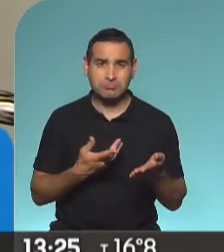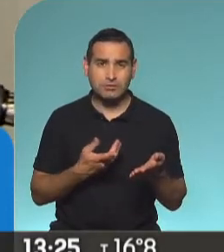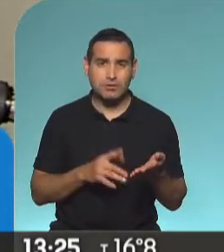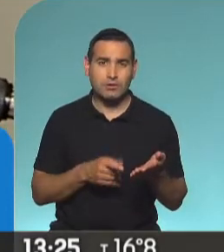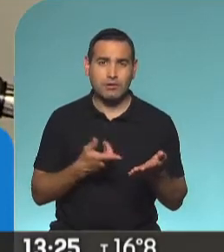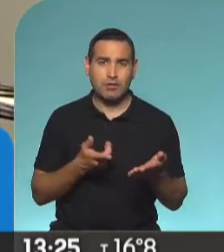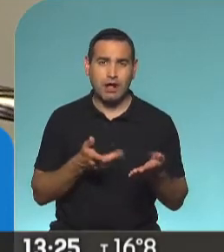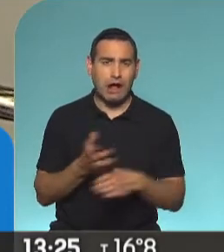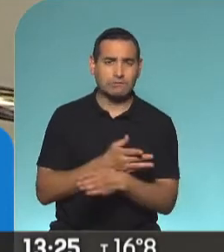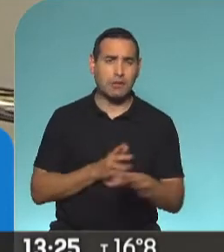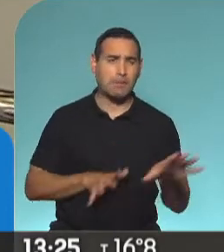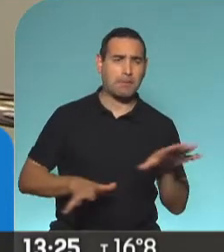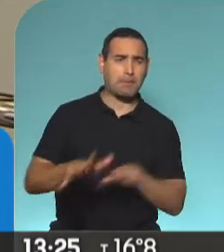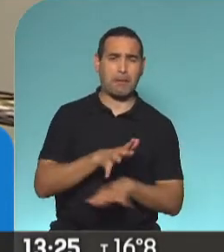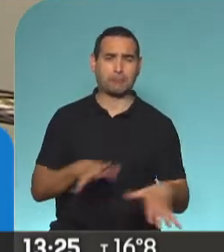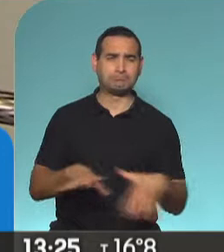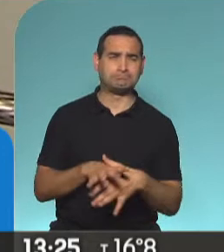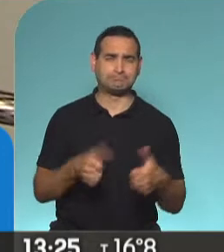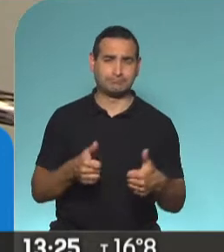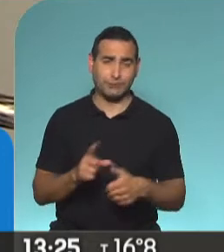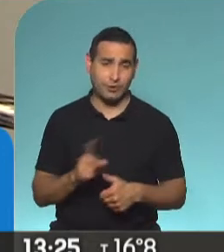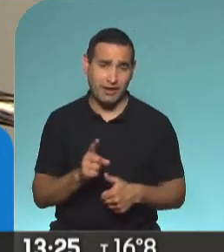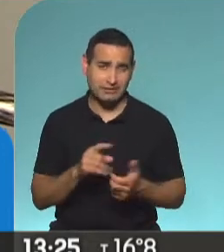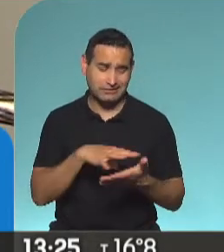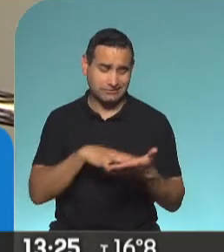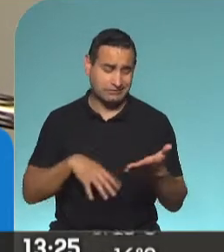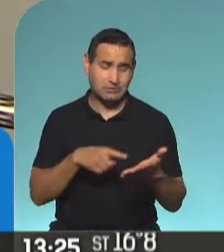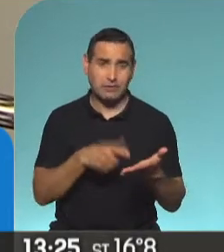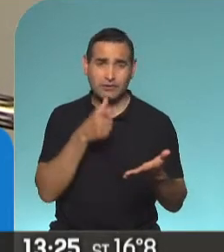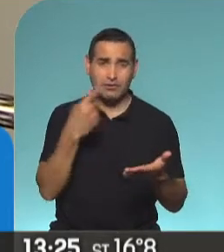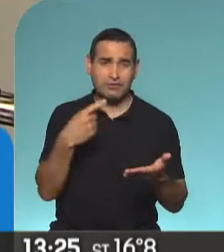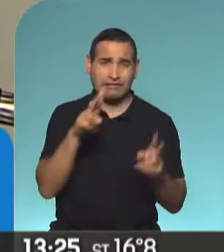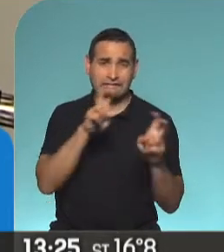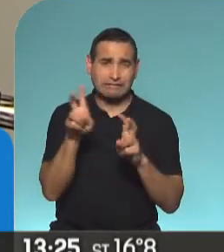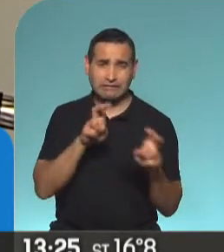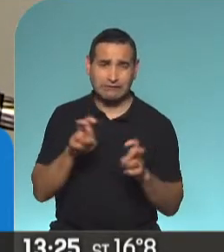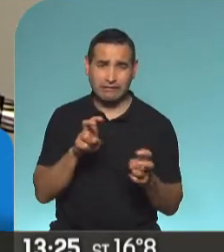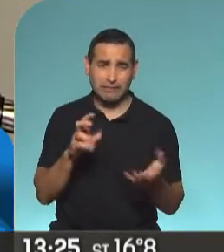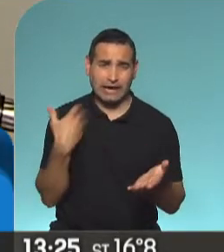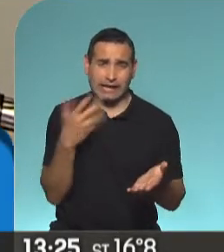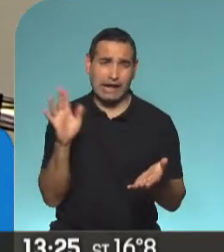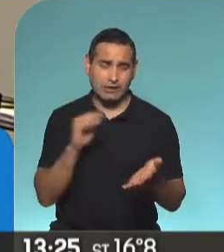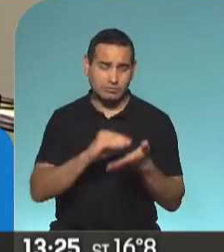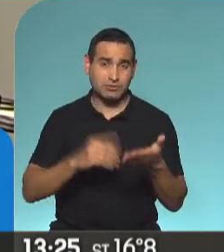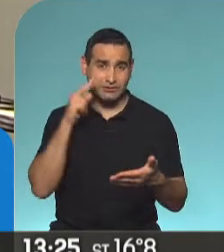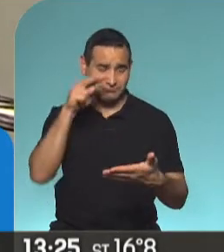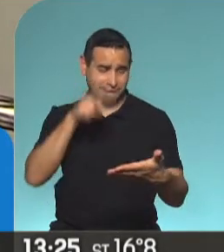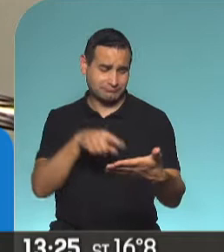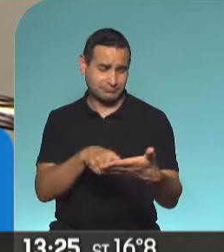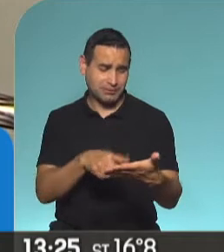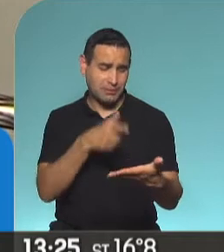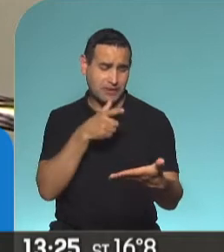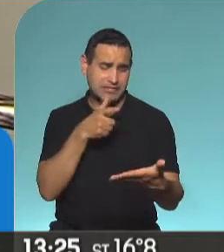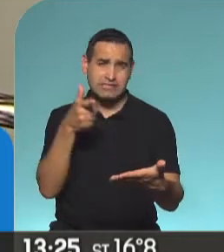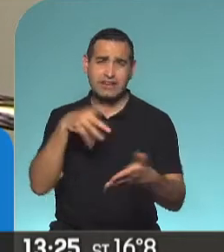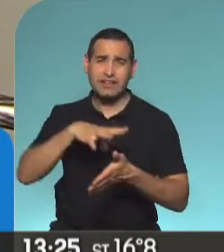alta elaboración literaria, ¿no? La verdad que es una serie de generalidades que yo decía que me hacían acordar a los